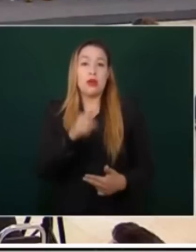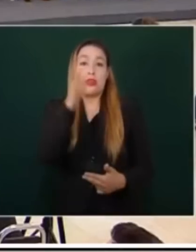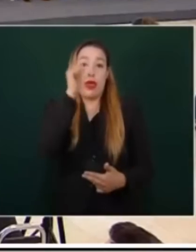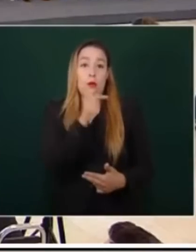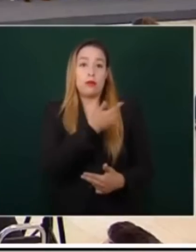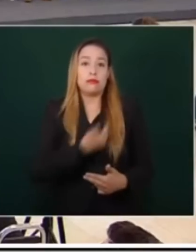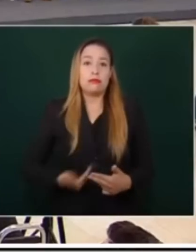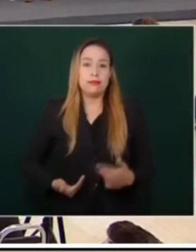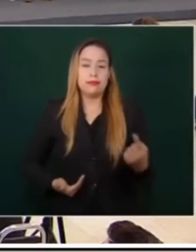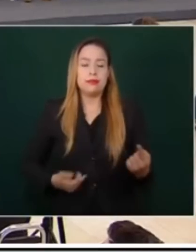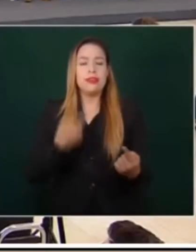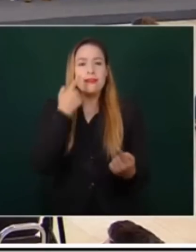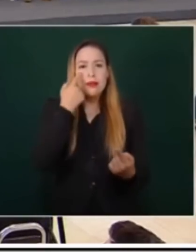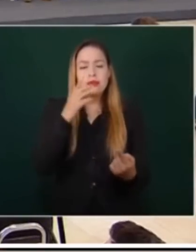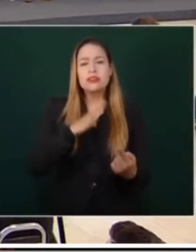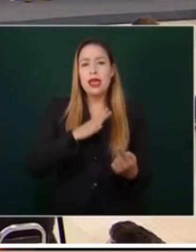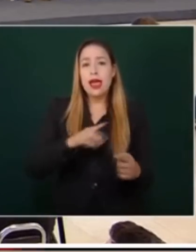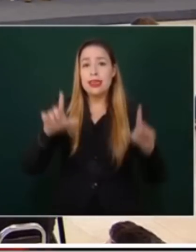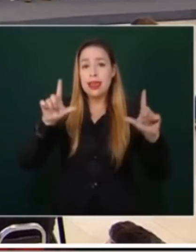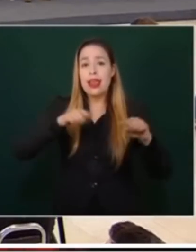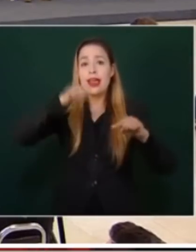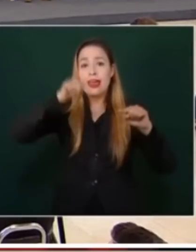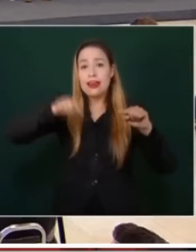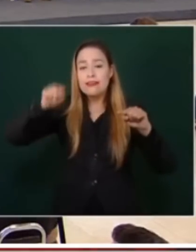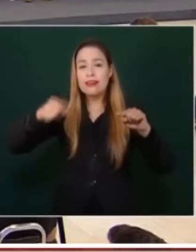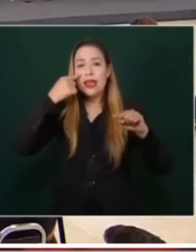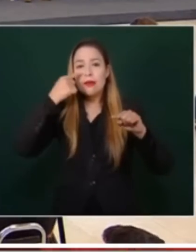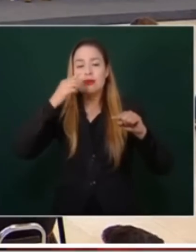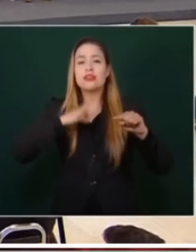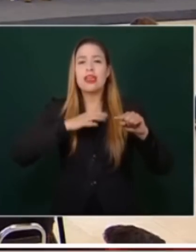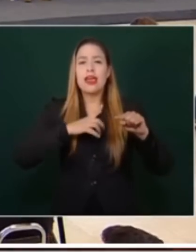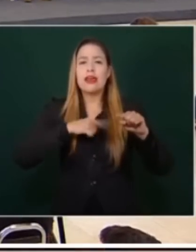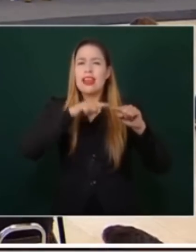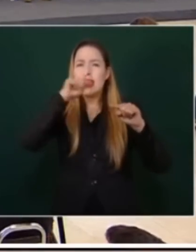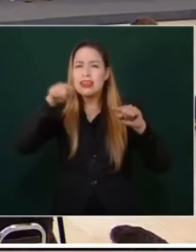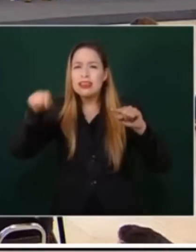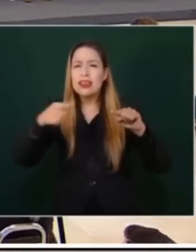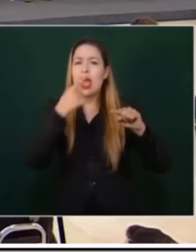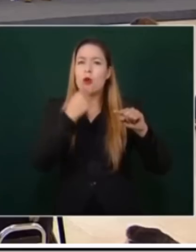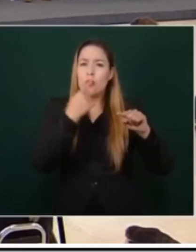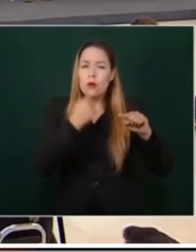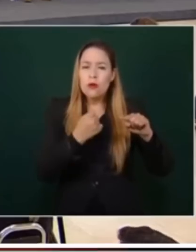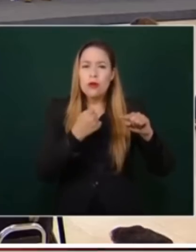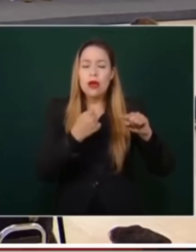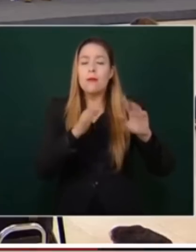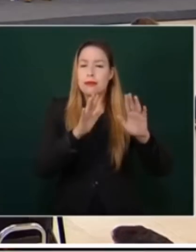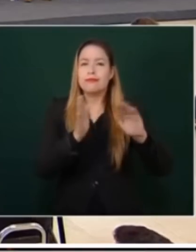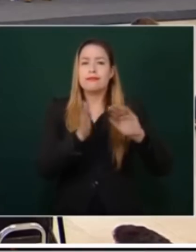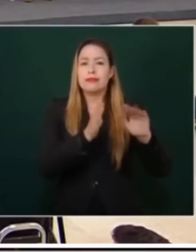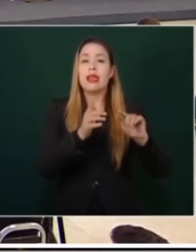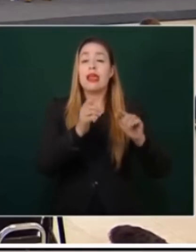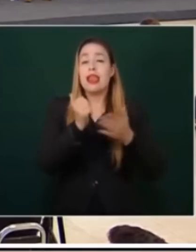líneas en la gráfica. La parte roja, bueno, la azul punteada